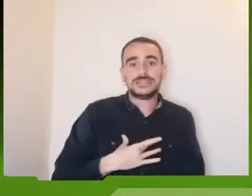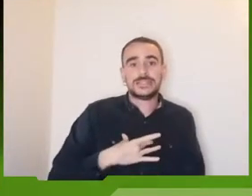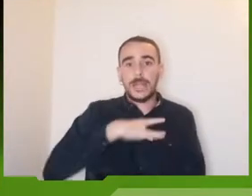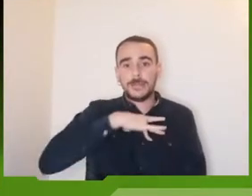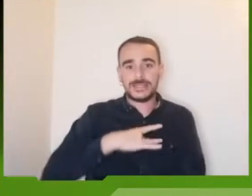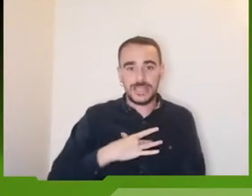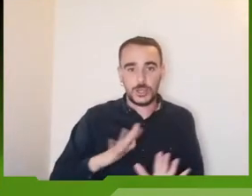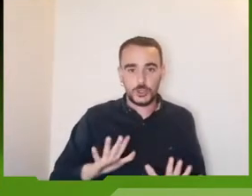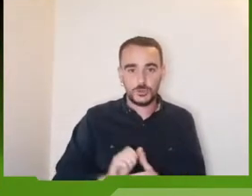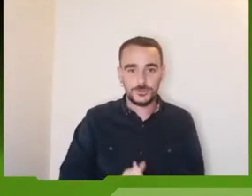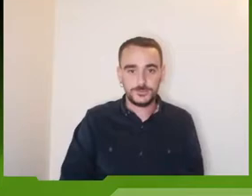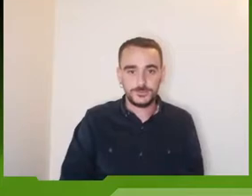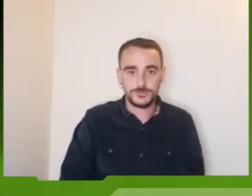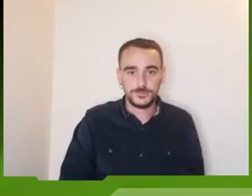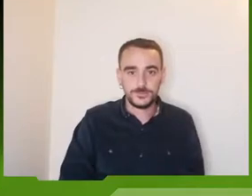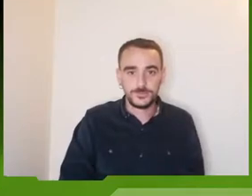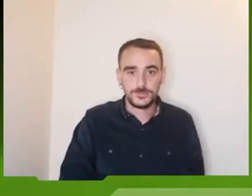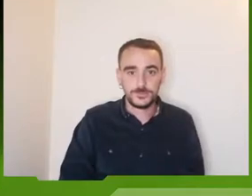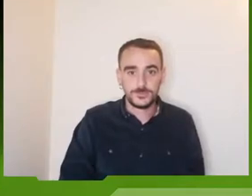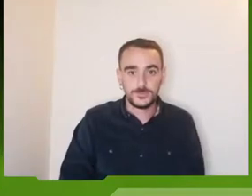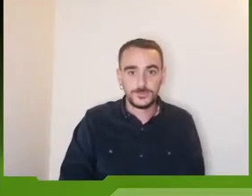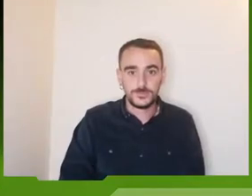Vamos, quizás no tengo que cambiar